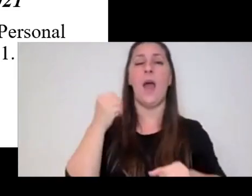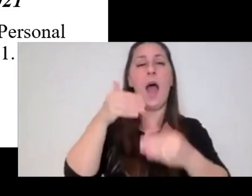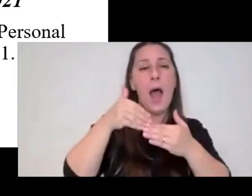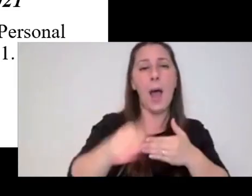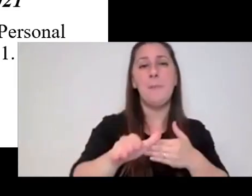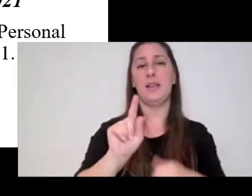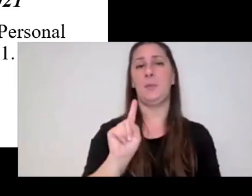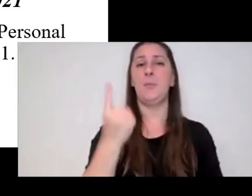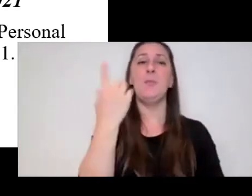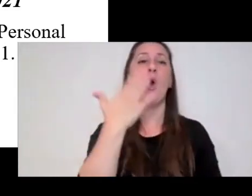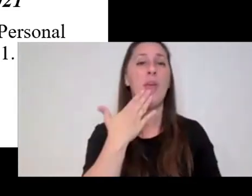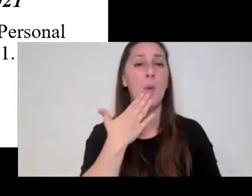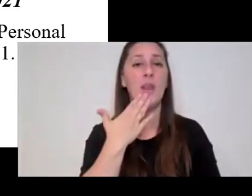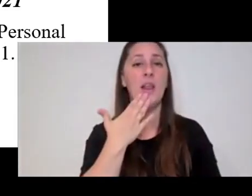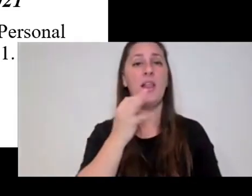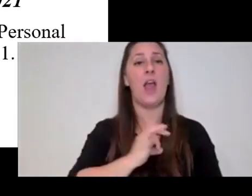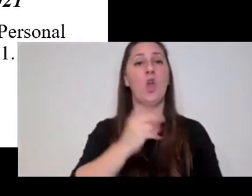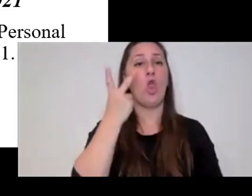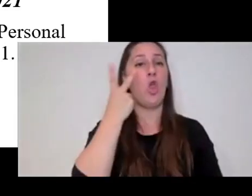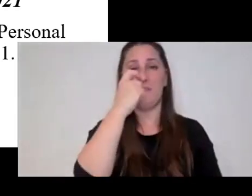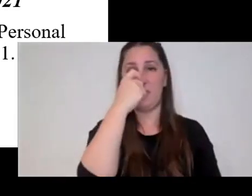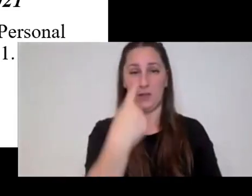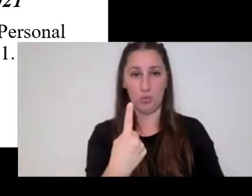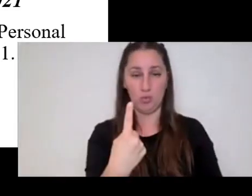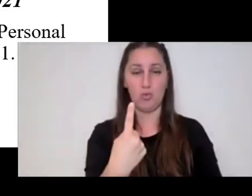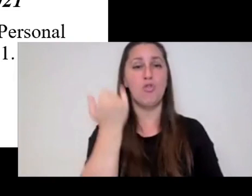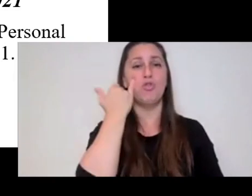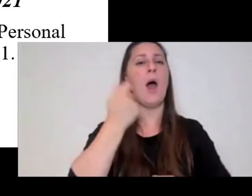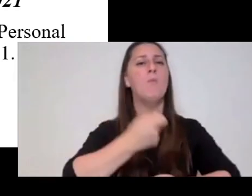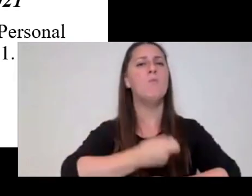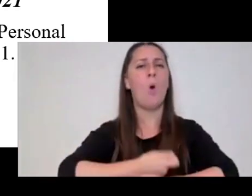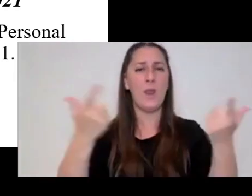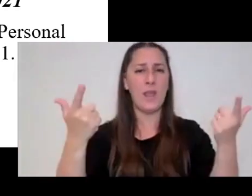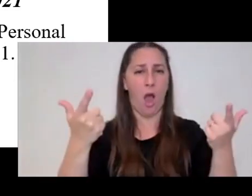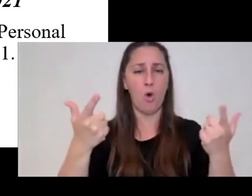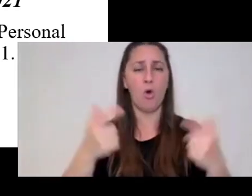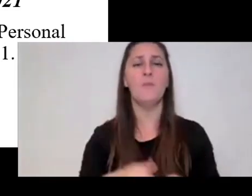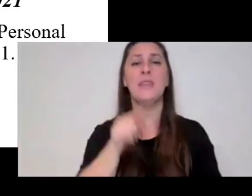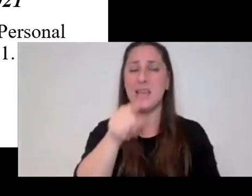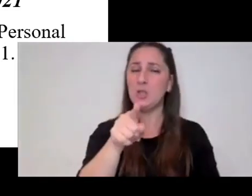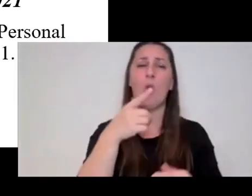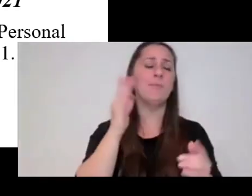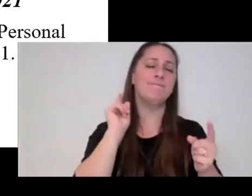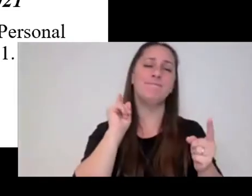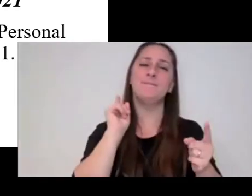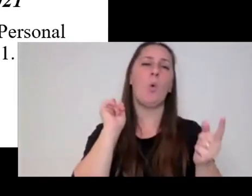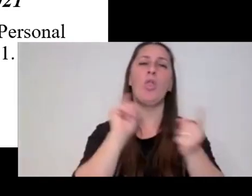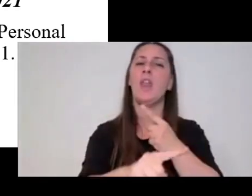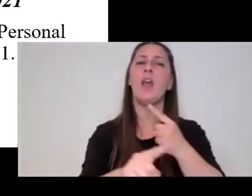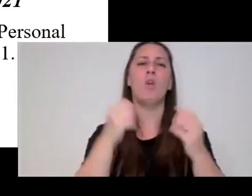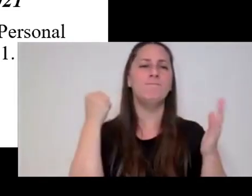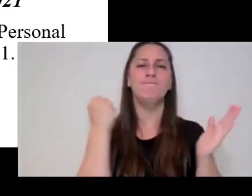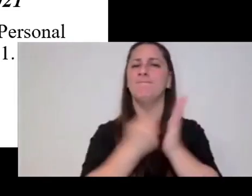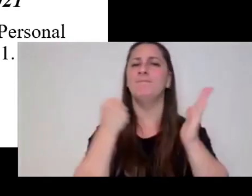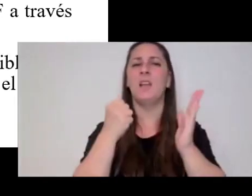abril del año 2021. Está publicado y esto impacta directamente en una de las resoluciones que